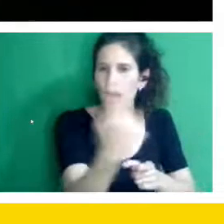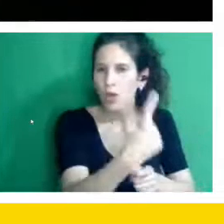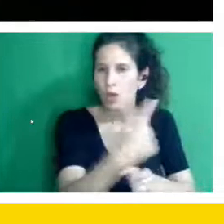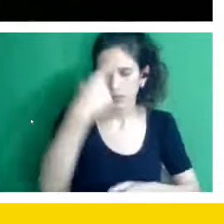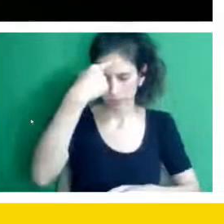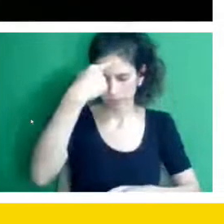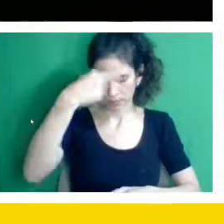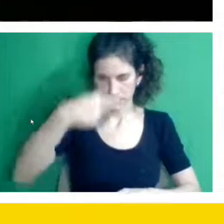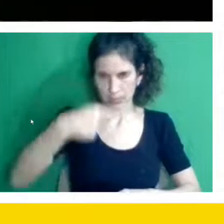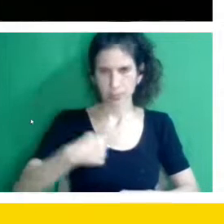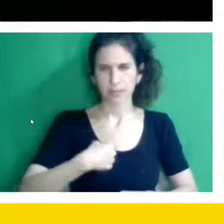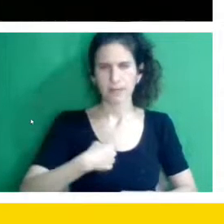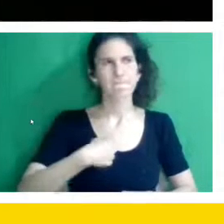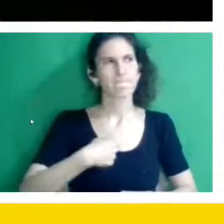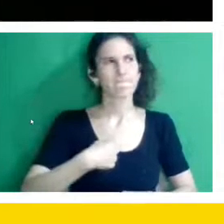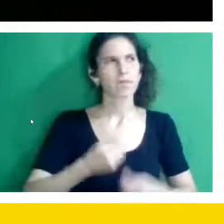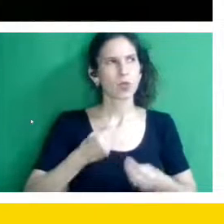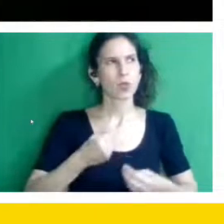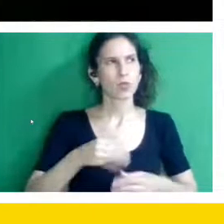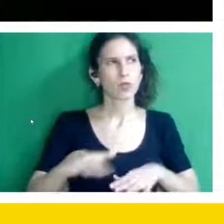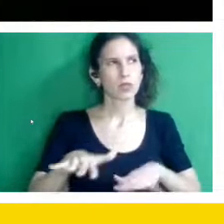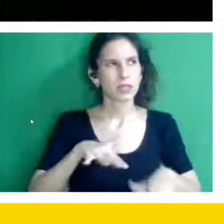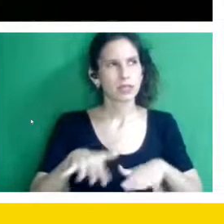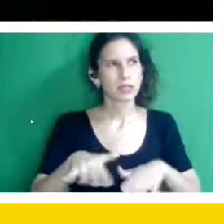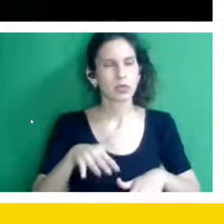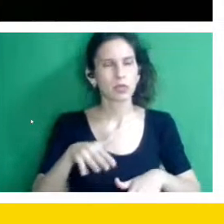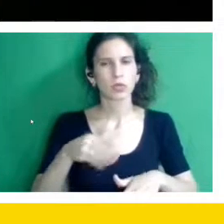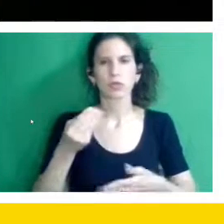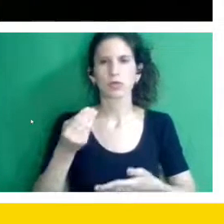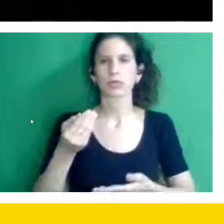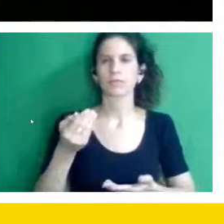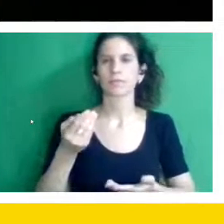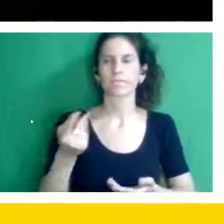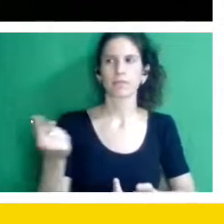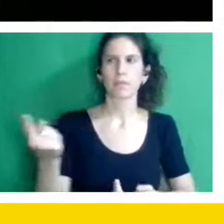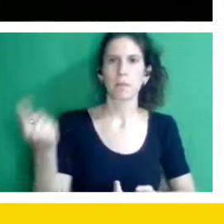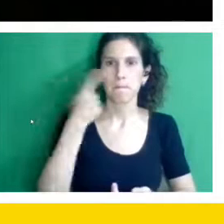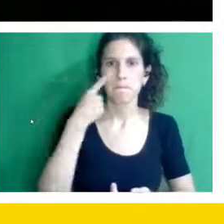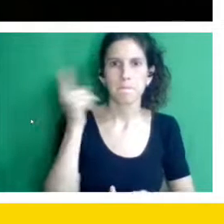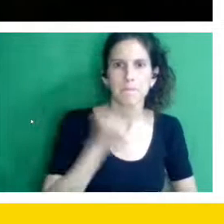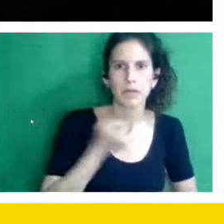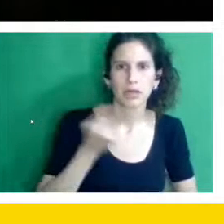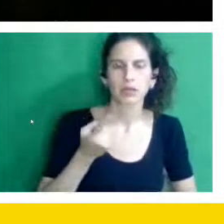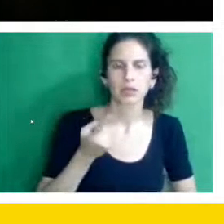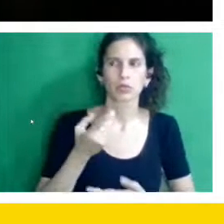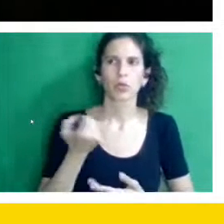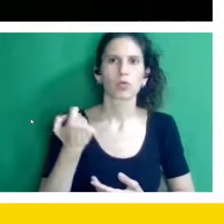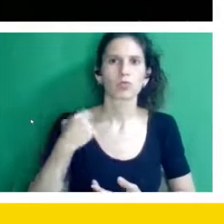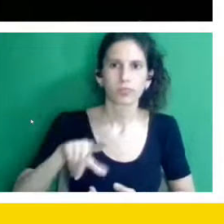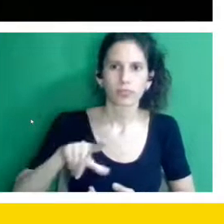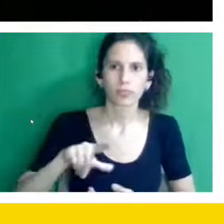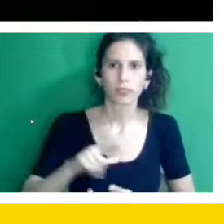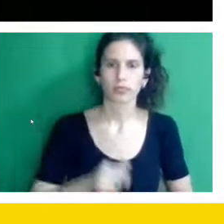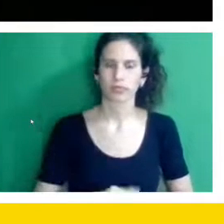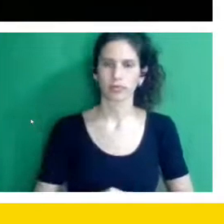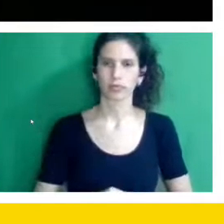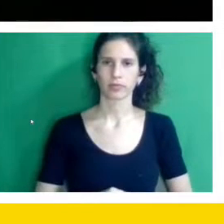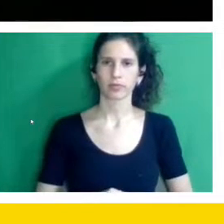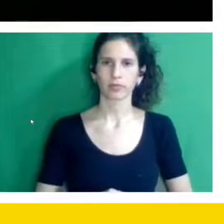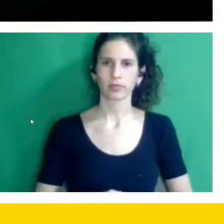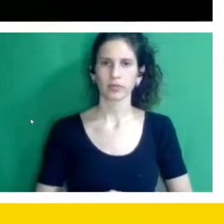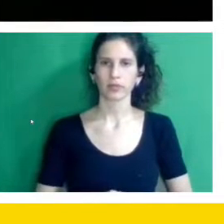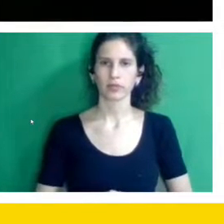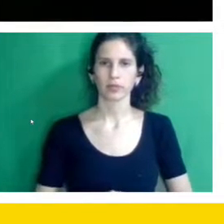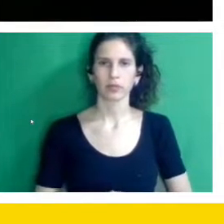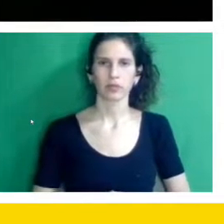a qué amenazas, en el fondo, están sometidos estas algunas que están apareciendo, que no sabíamos que era una